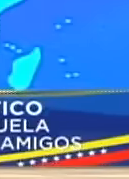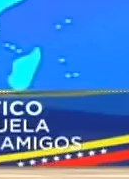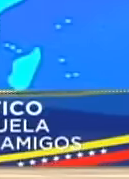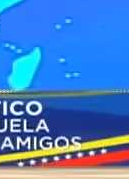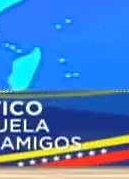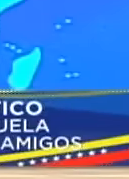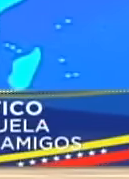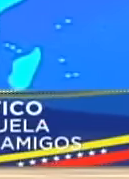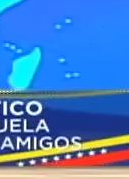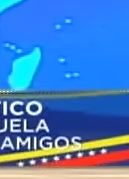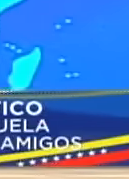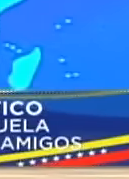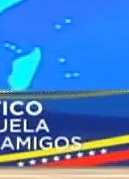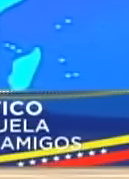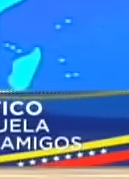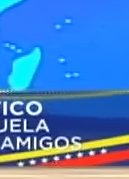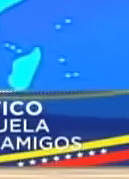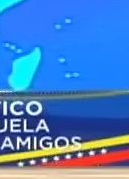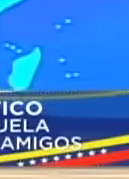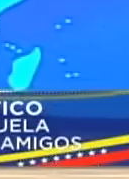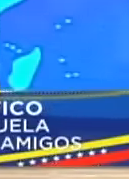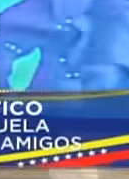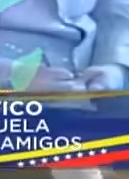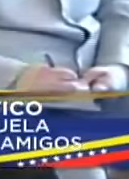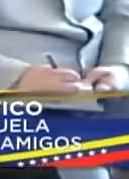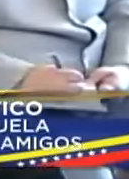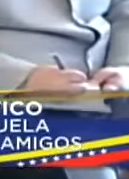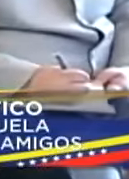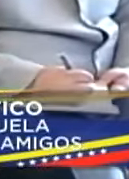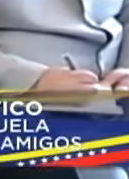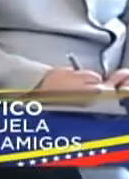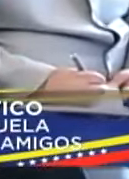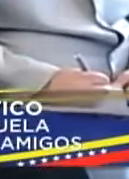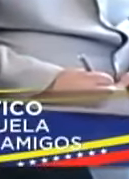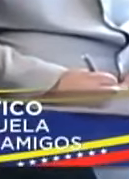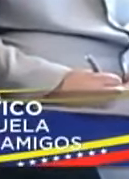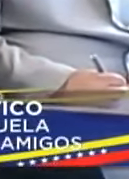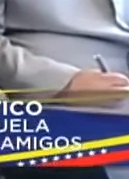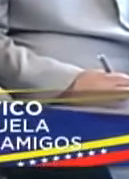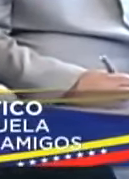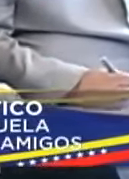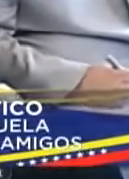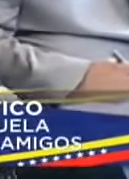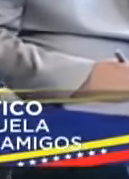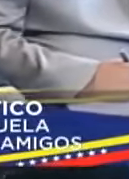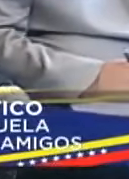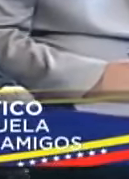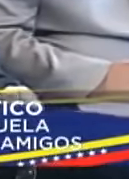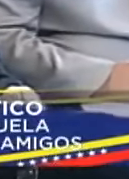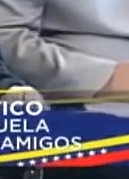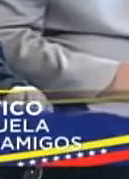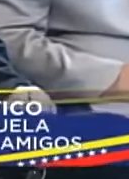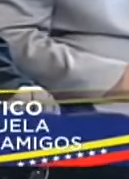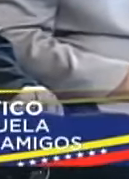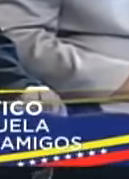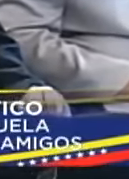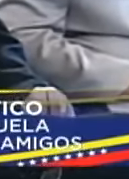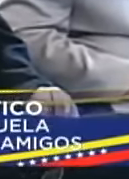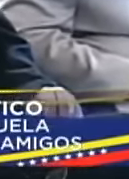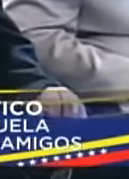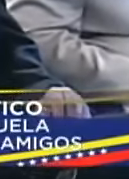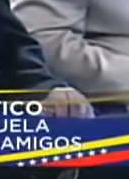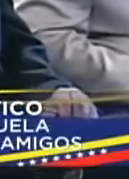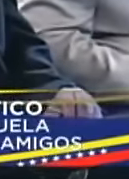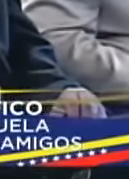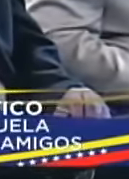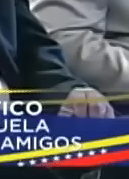de la batalla definitiva del 24 de junio, parte hacia el sur y junto a Antonio José